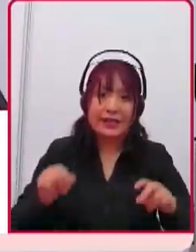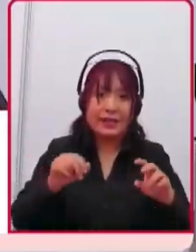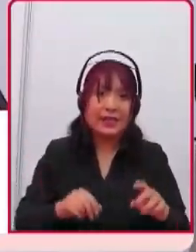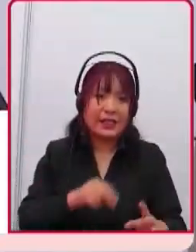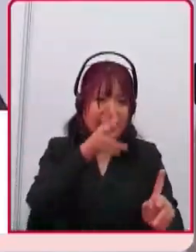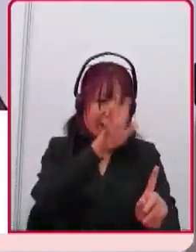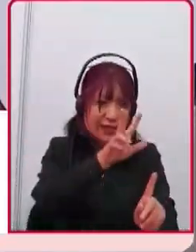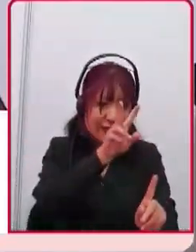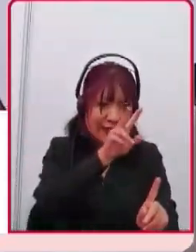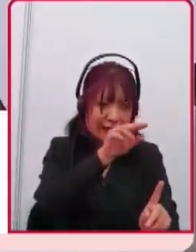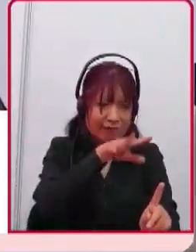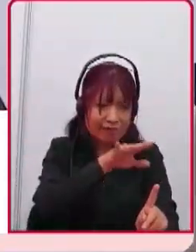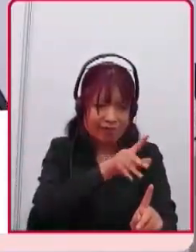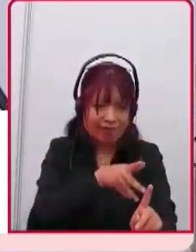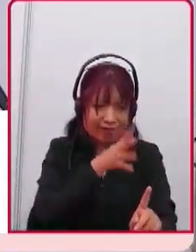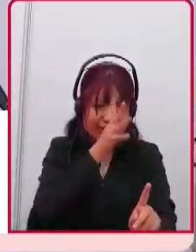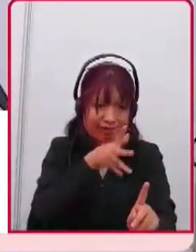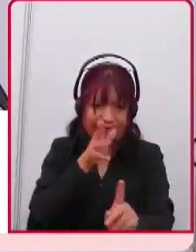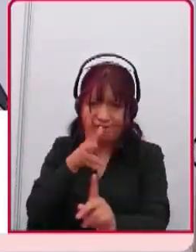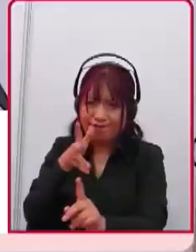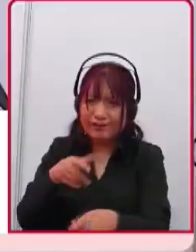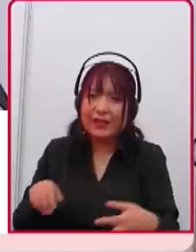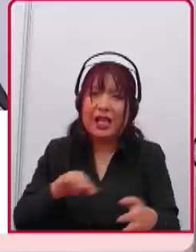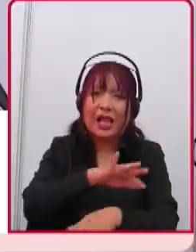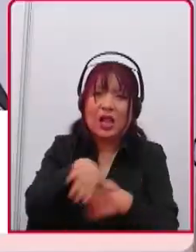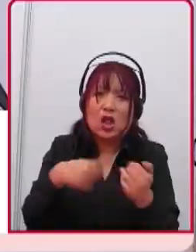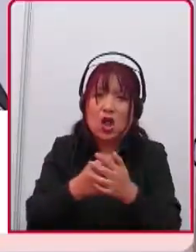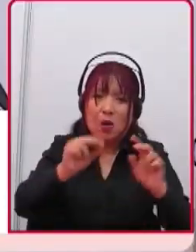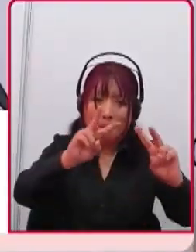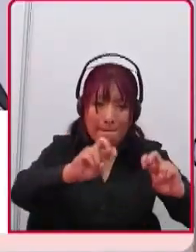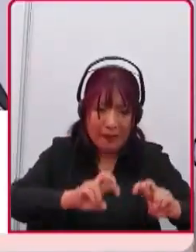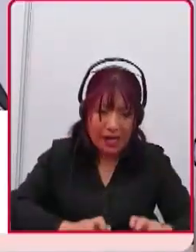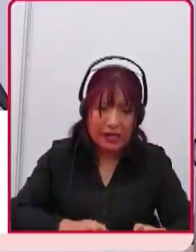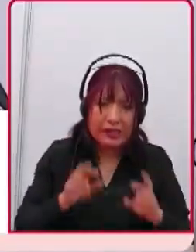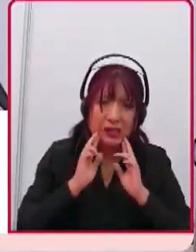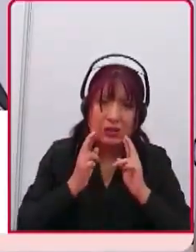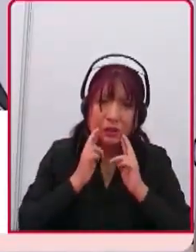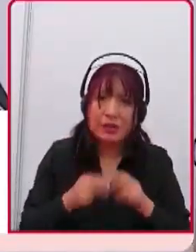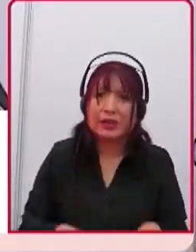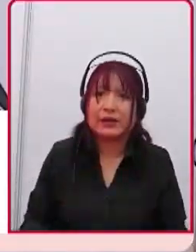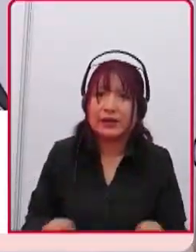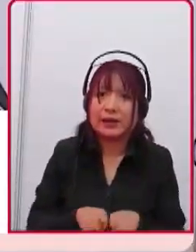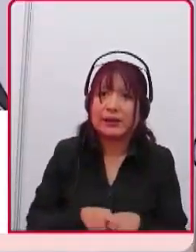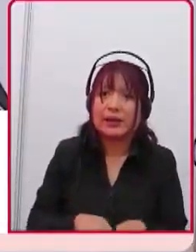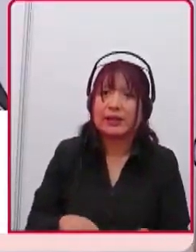datos y también los sensores que se están presentando. Hablando de confiabilidad,